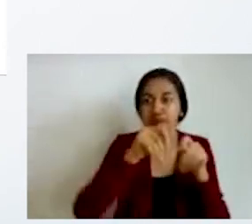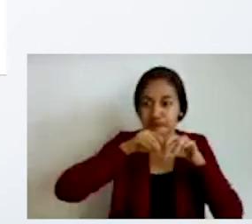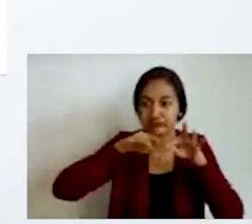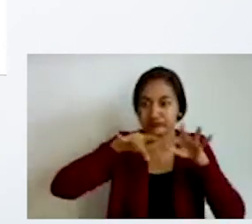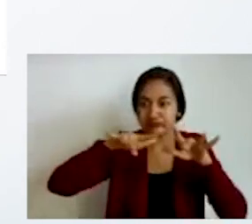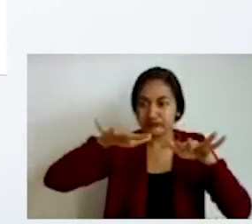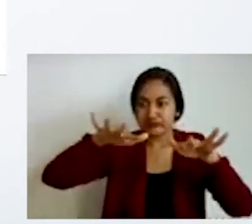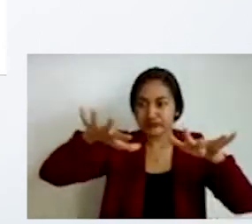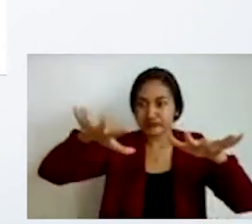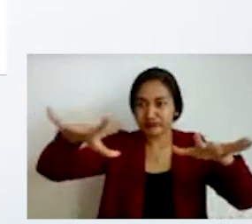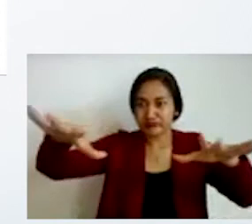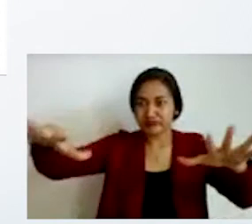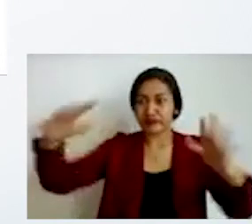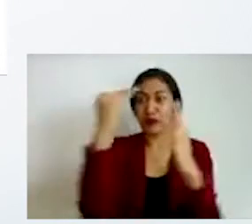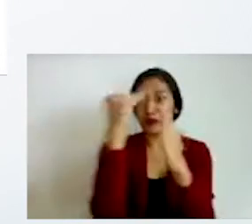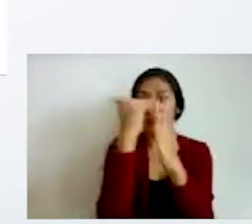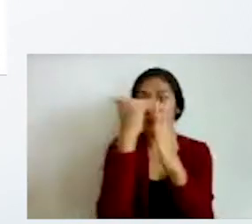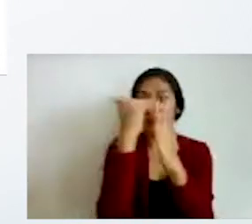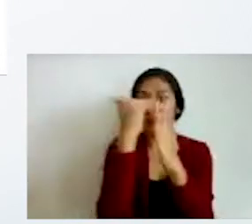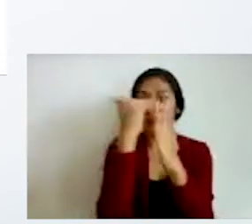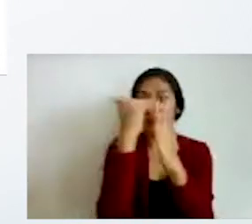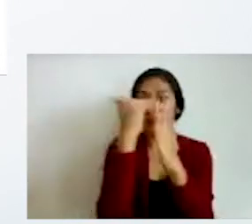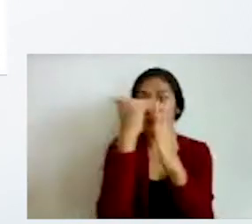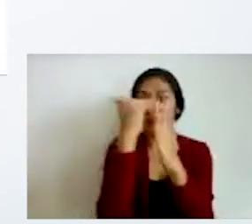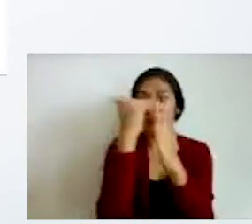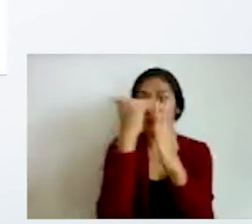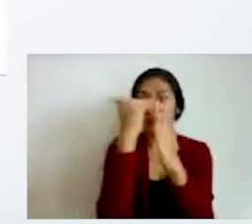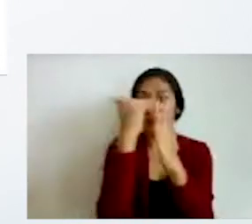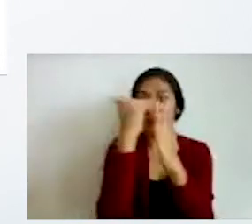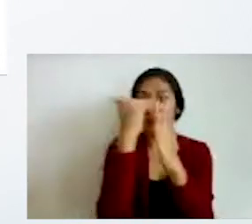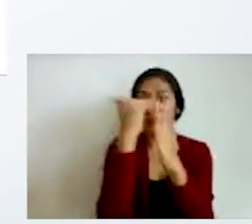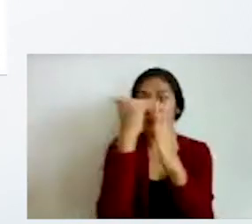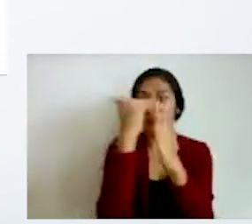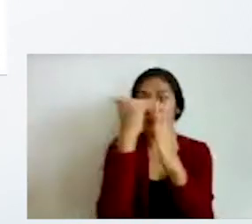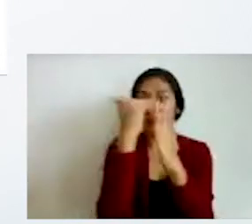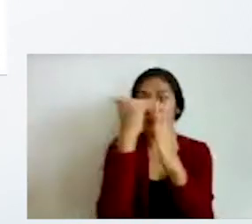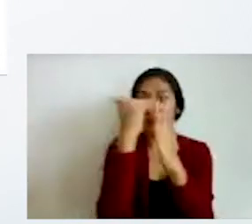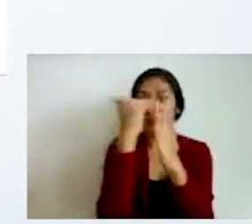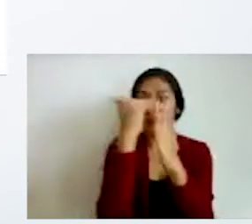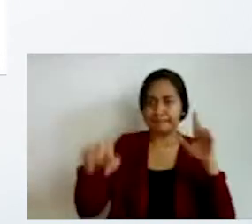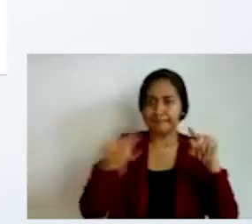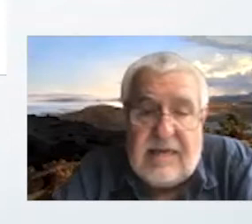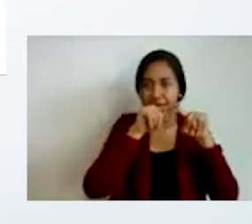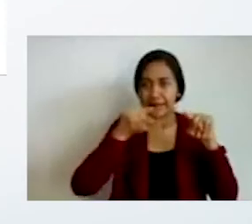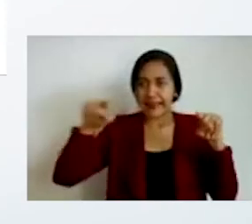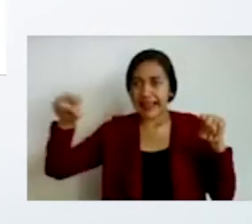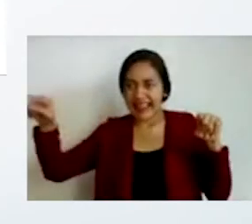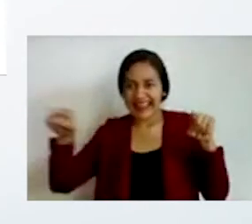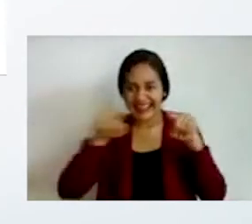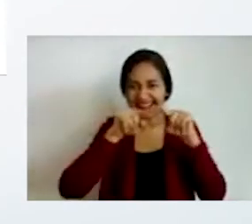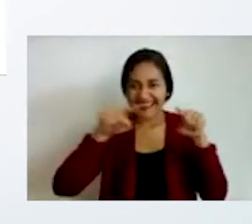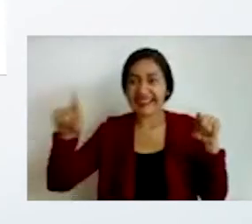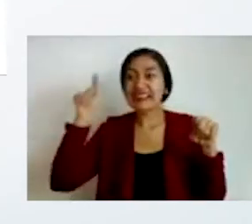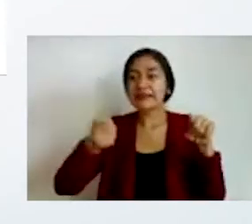no se rebase la línea punteada, que es la capacidad que tiene el sistema de salud para atender a las personas